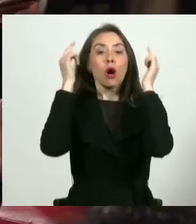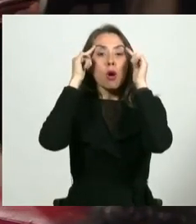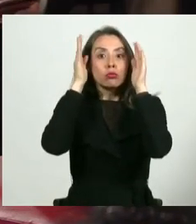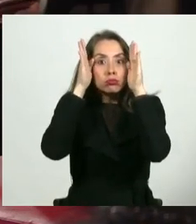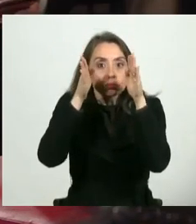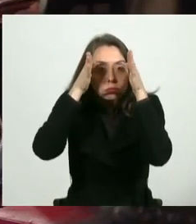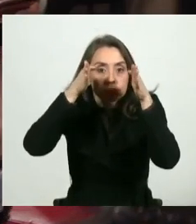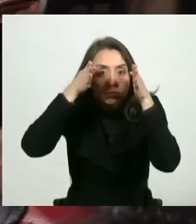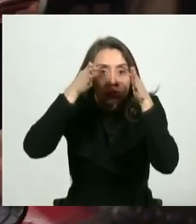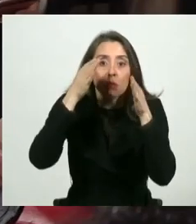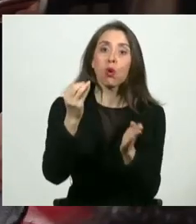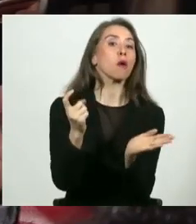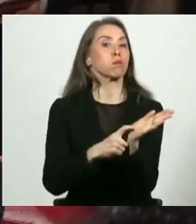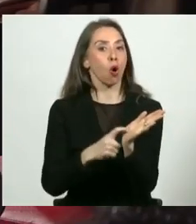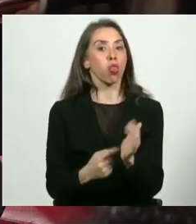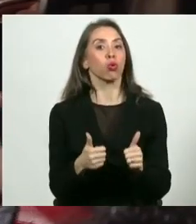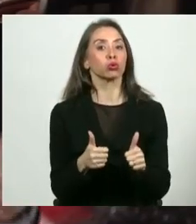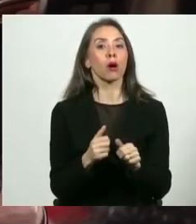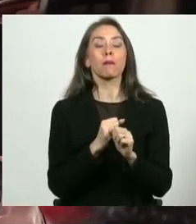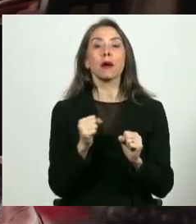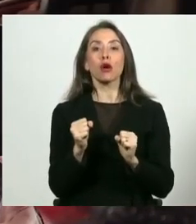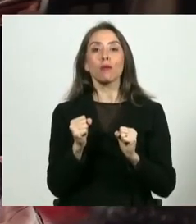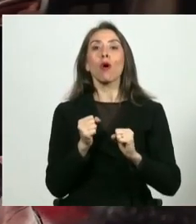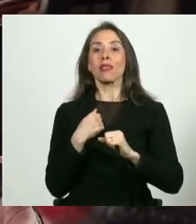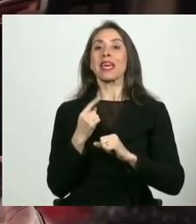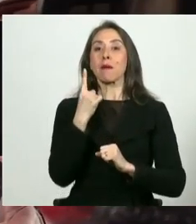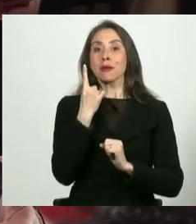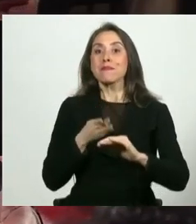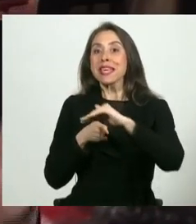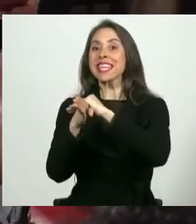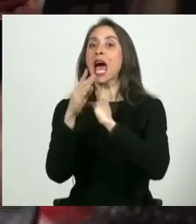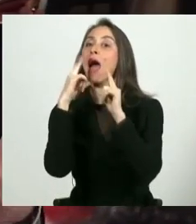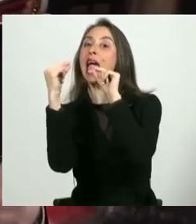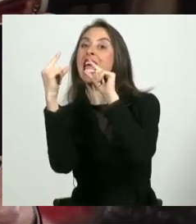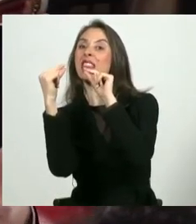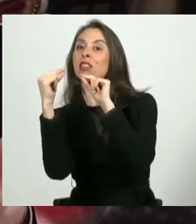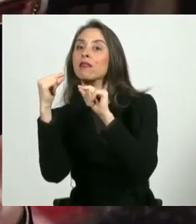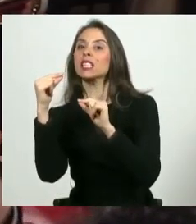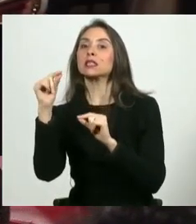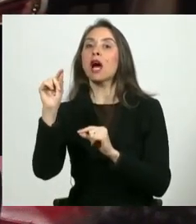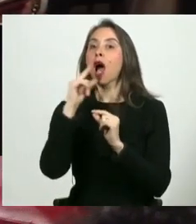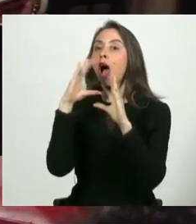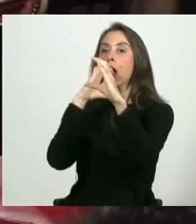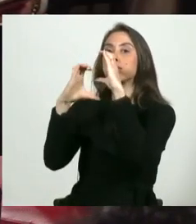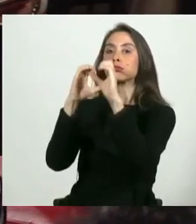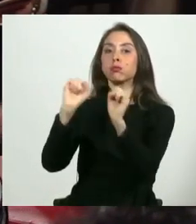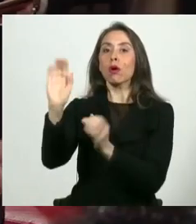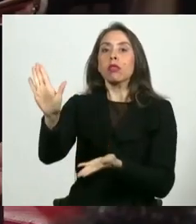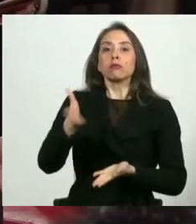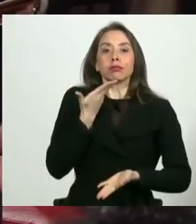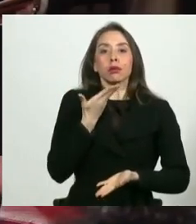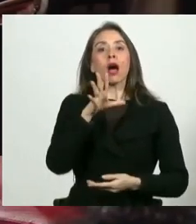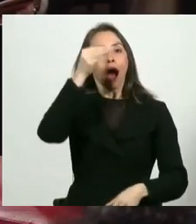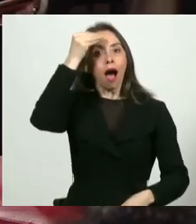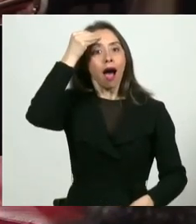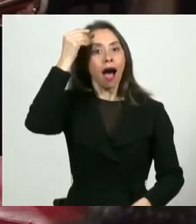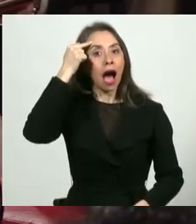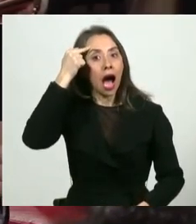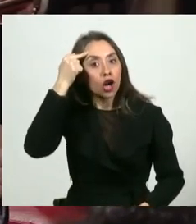concentración, excelente producción, pero no le puede pasar la entrevista. ¿Cómo hacemos eso? Hay que tomar conciencia, hay